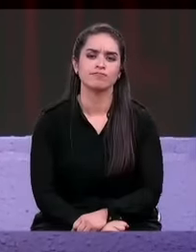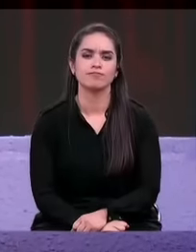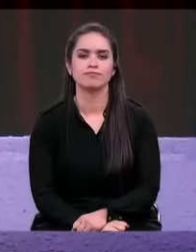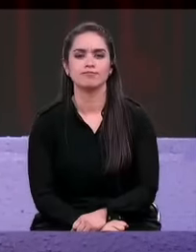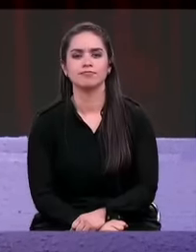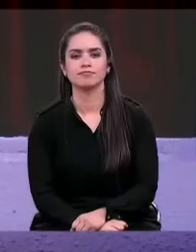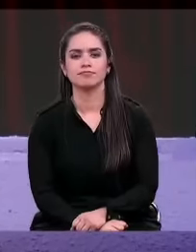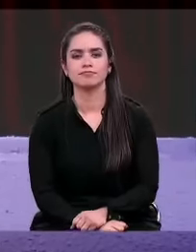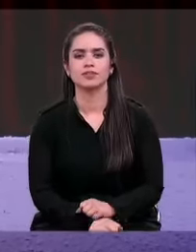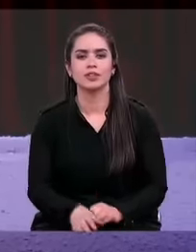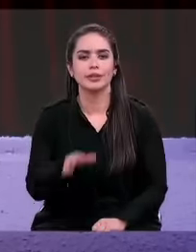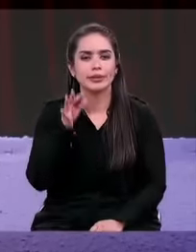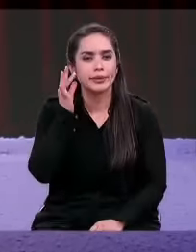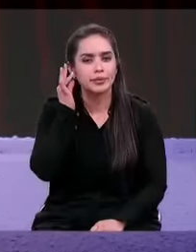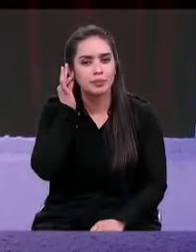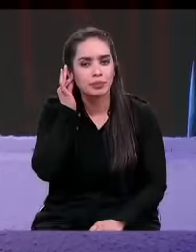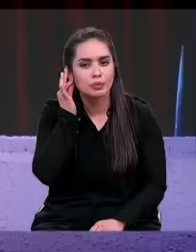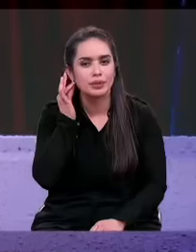¡Manuela!